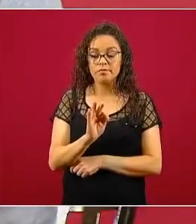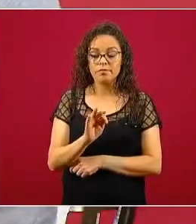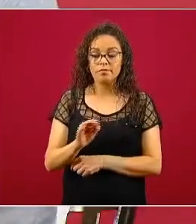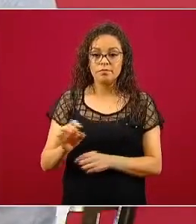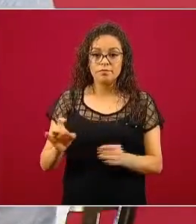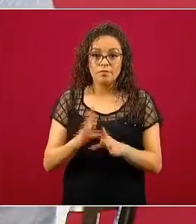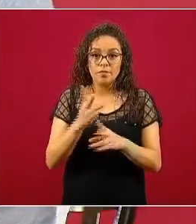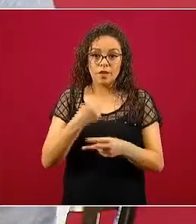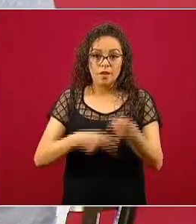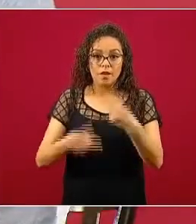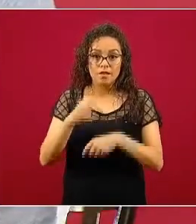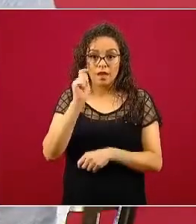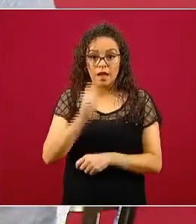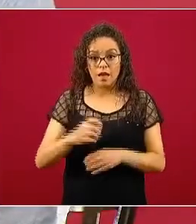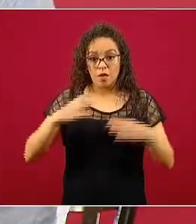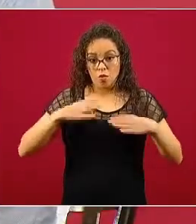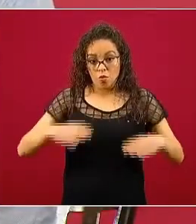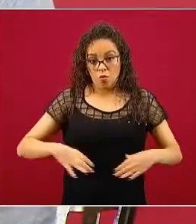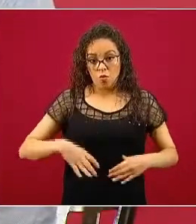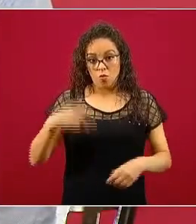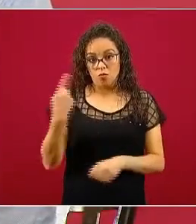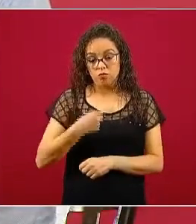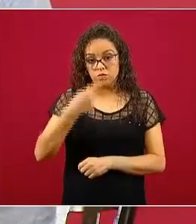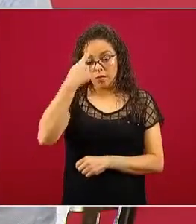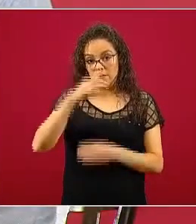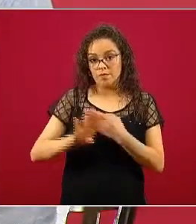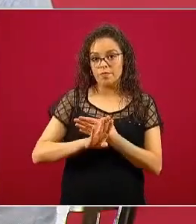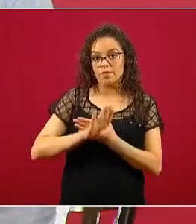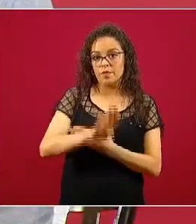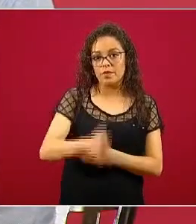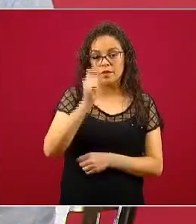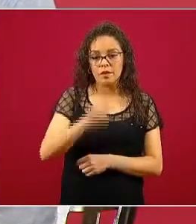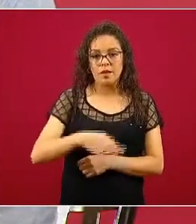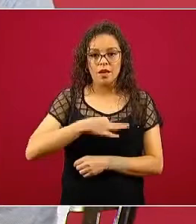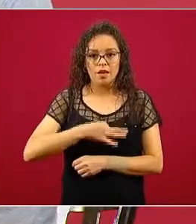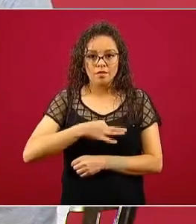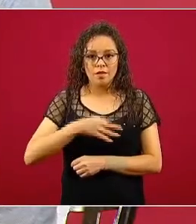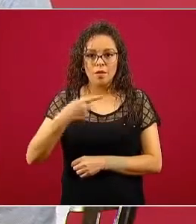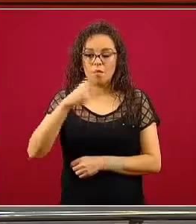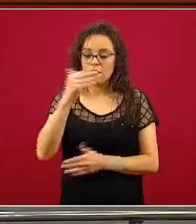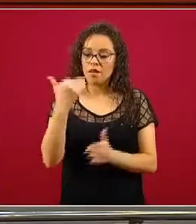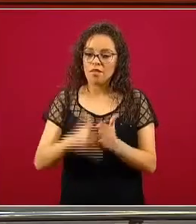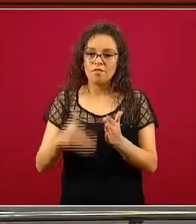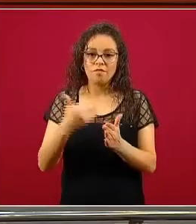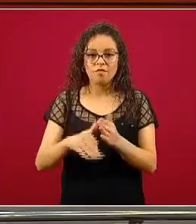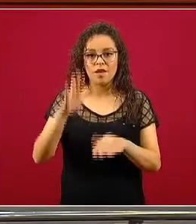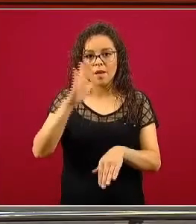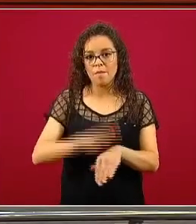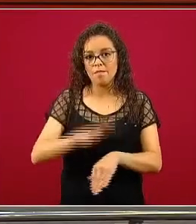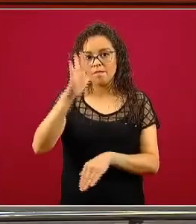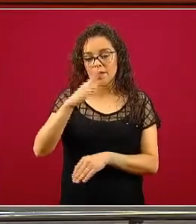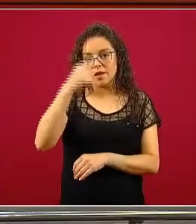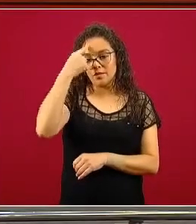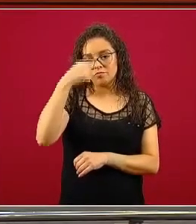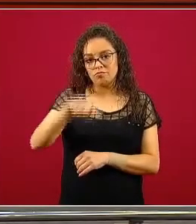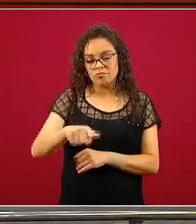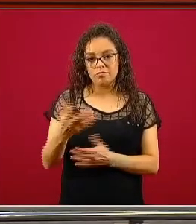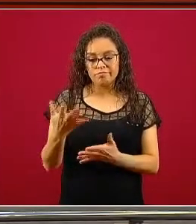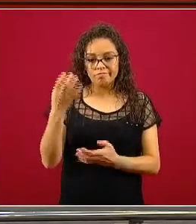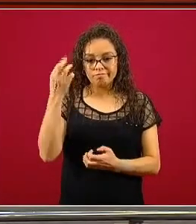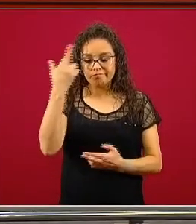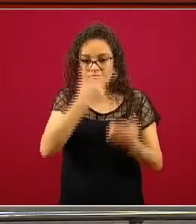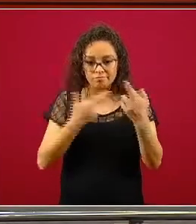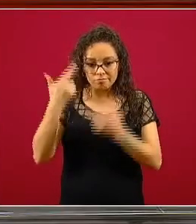términos biológicos para la infección. Pero yo diría, todavía nos falta un poco de evidencia en el mundo para